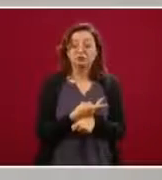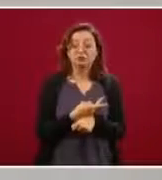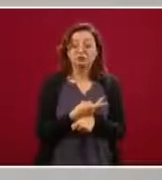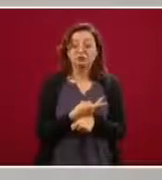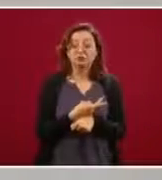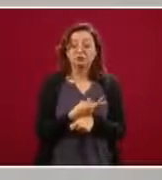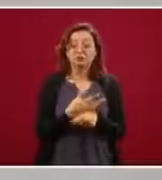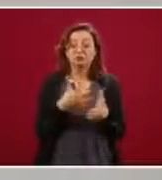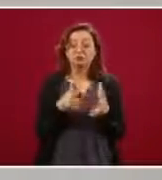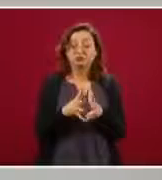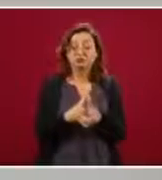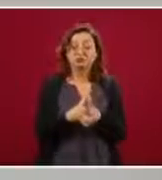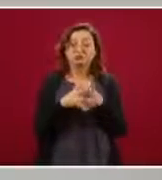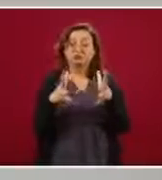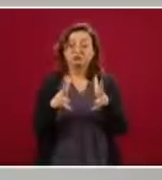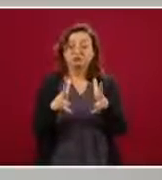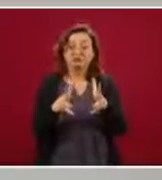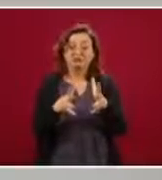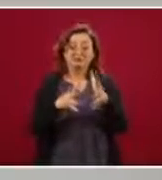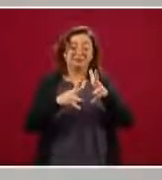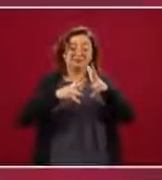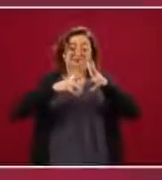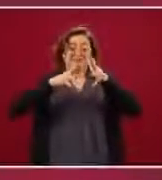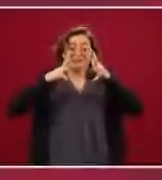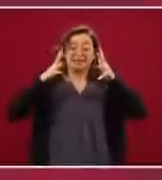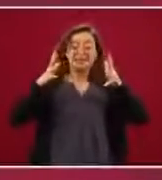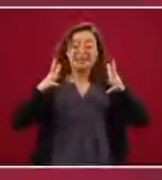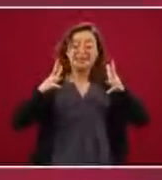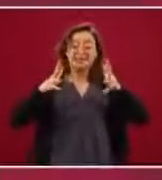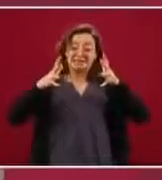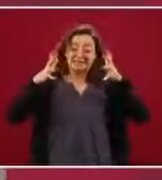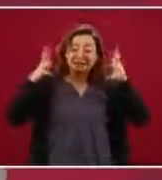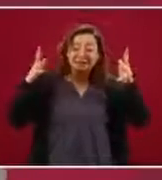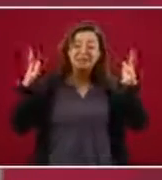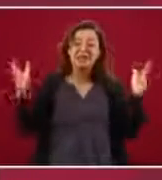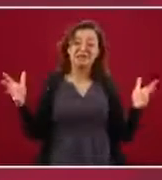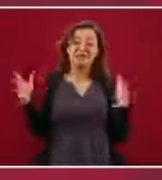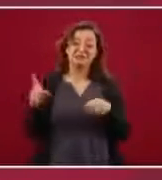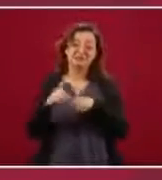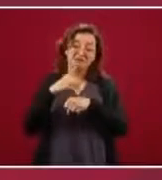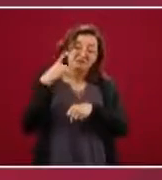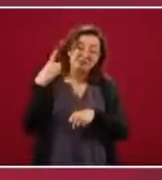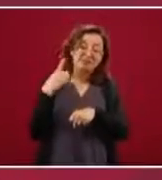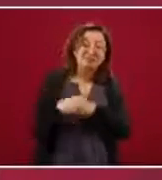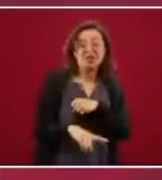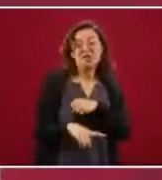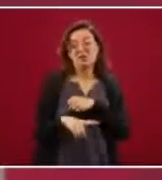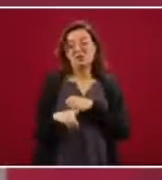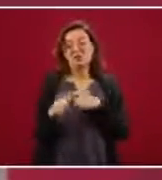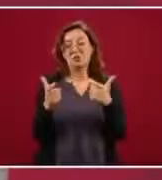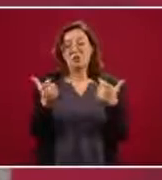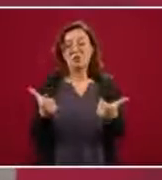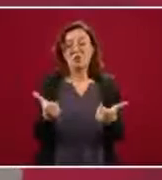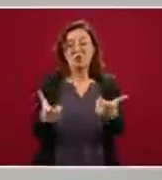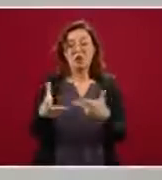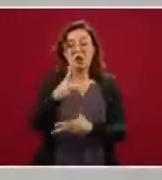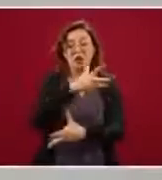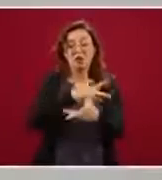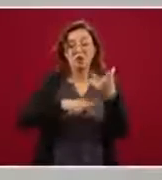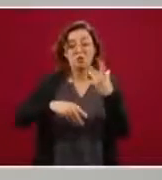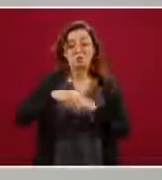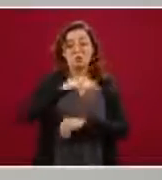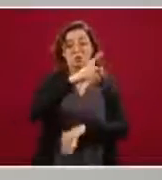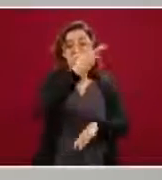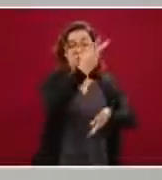inmenso, monumental, colosal daño a la sociedad, a la economía de ambos